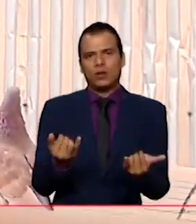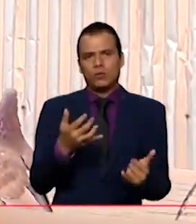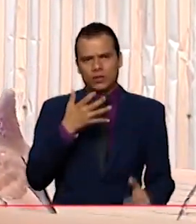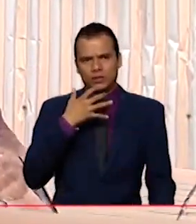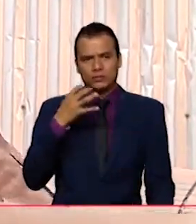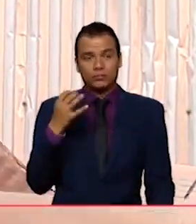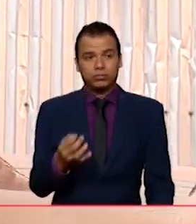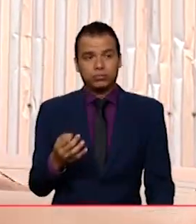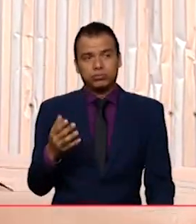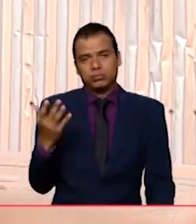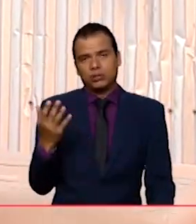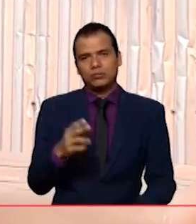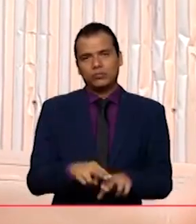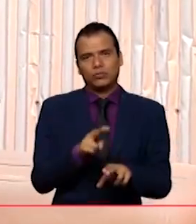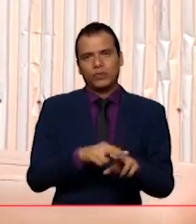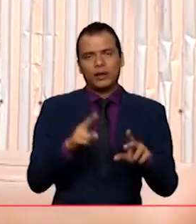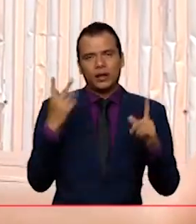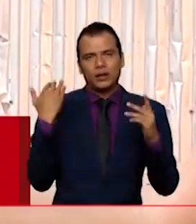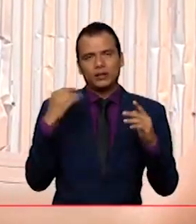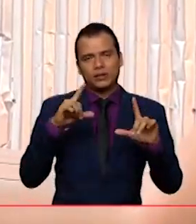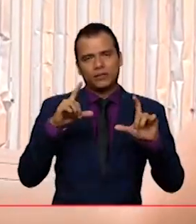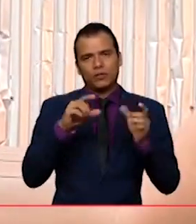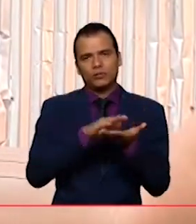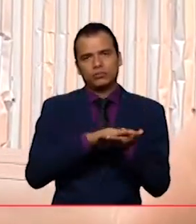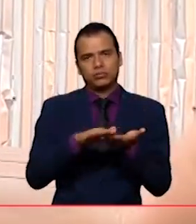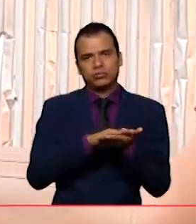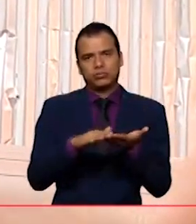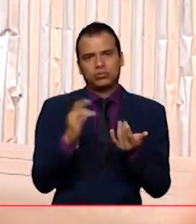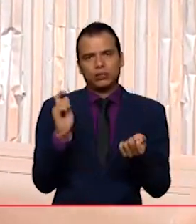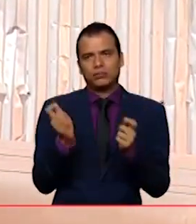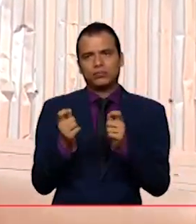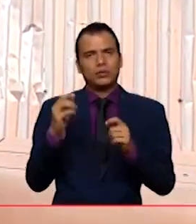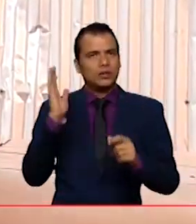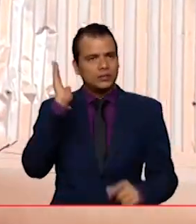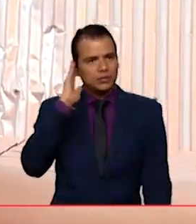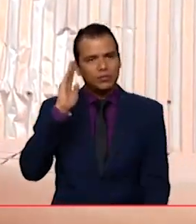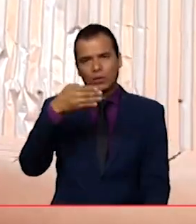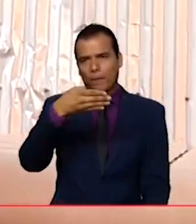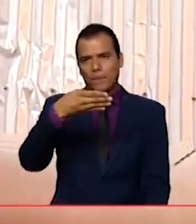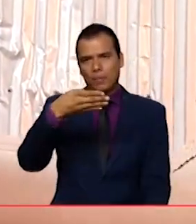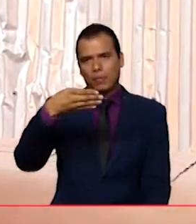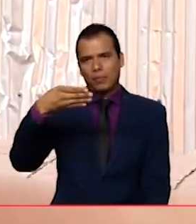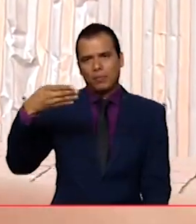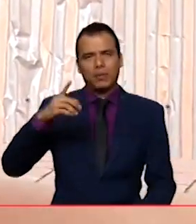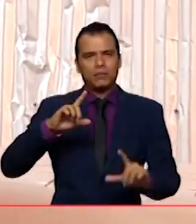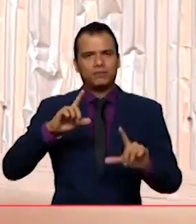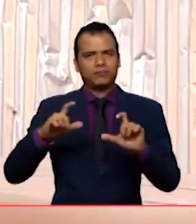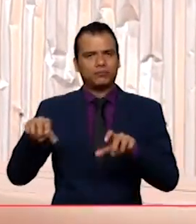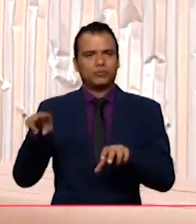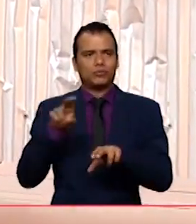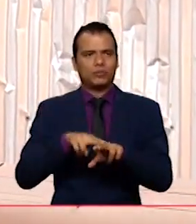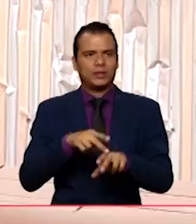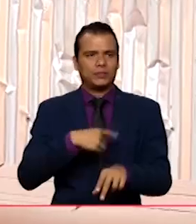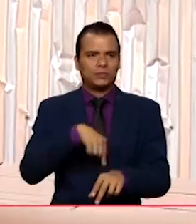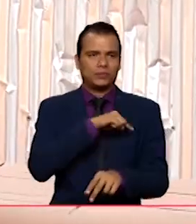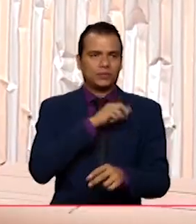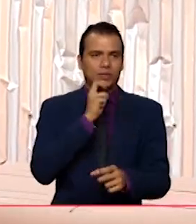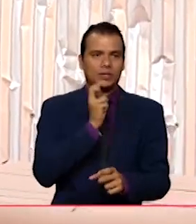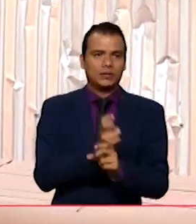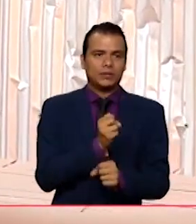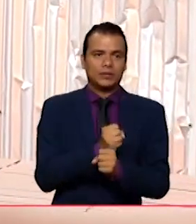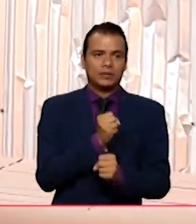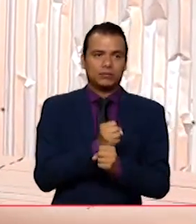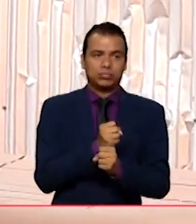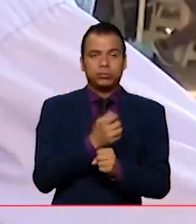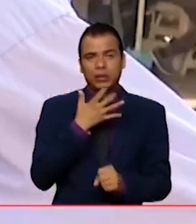de la análoga a la digital, y eso, como todo el mundo tiene su celular hoy en día, pues a nosotros ya se nos ha puesto un poco más